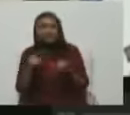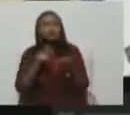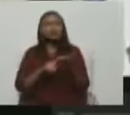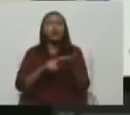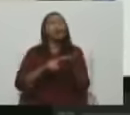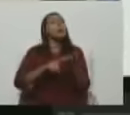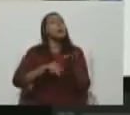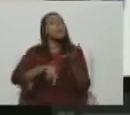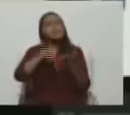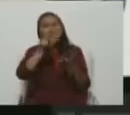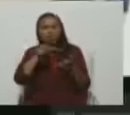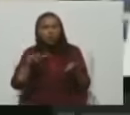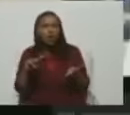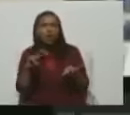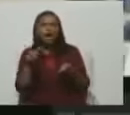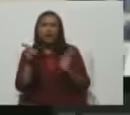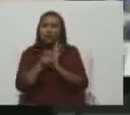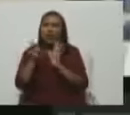matagentes.